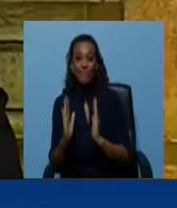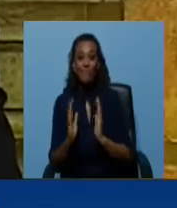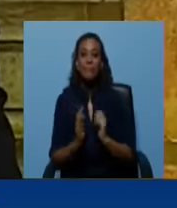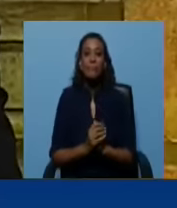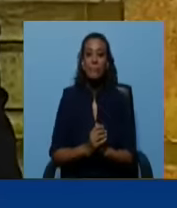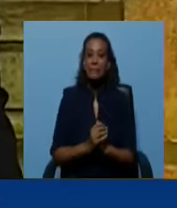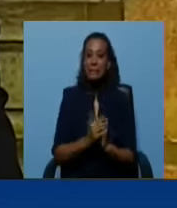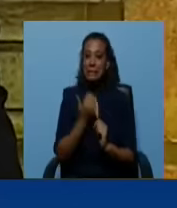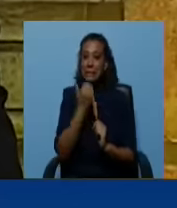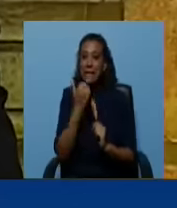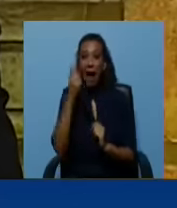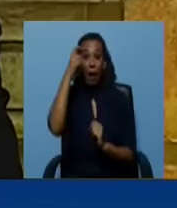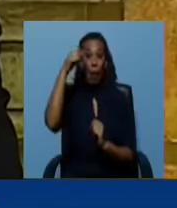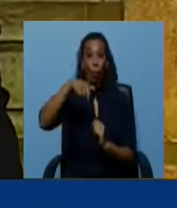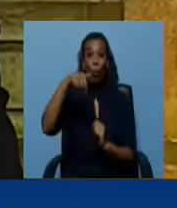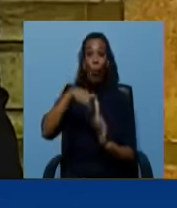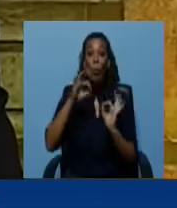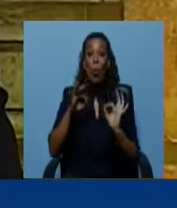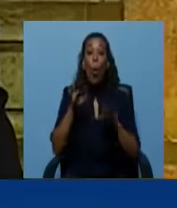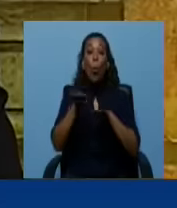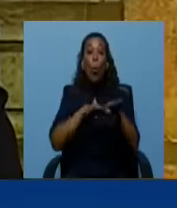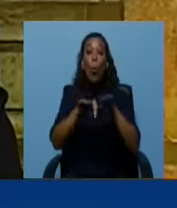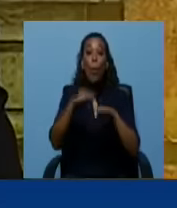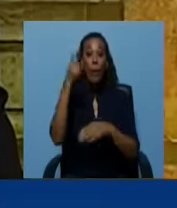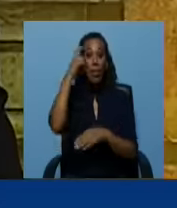Ya estamos hoy, jueves,